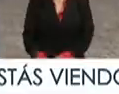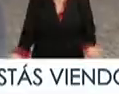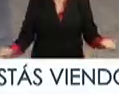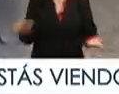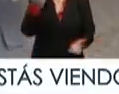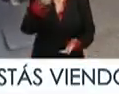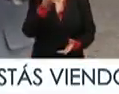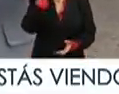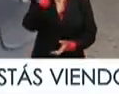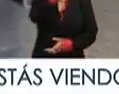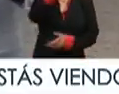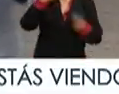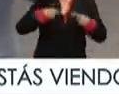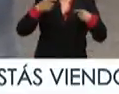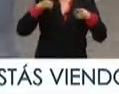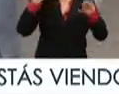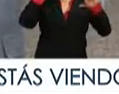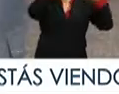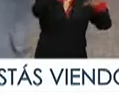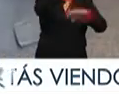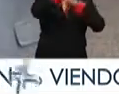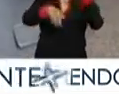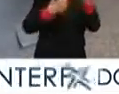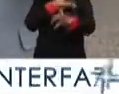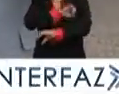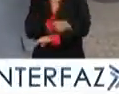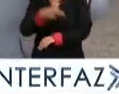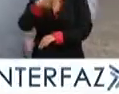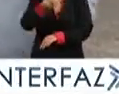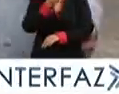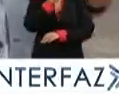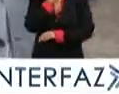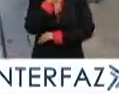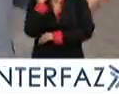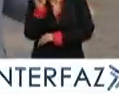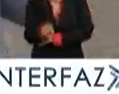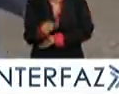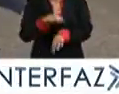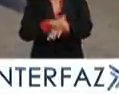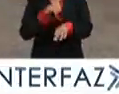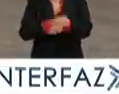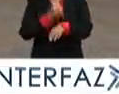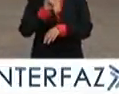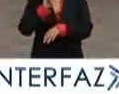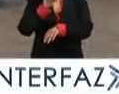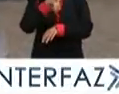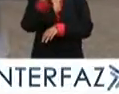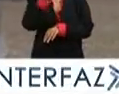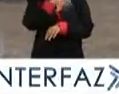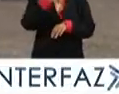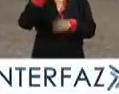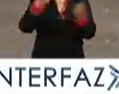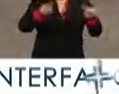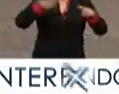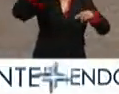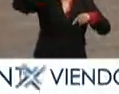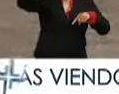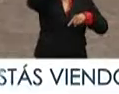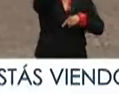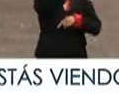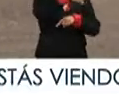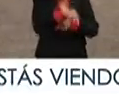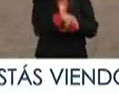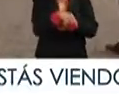Pues así es, ya había gente para todo, pero no obstante, Ana Cristina, amigos de Interfaz, mientras estos dos ritmos